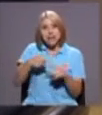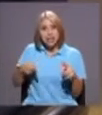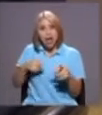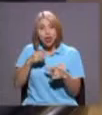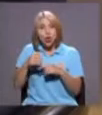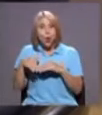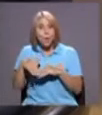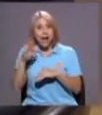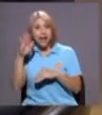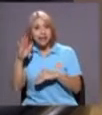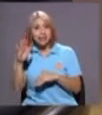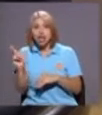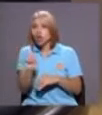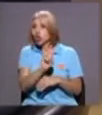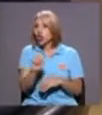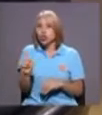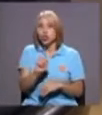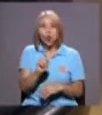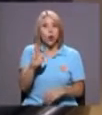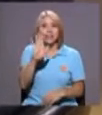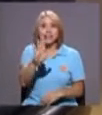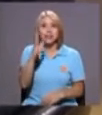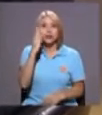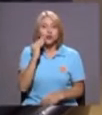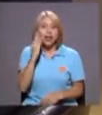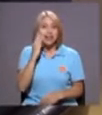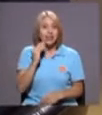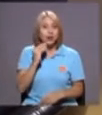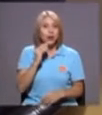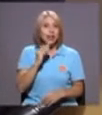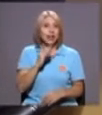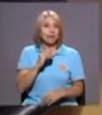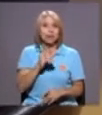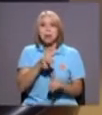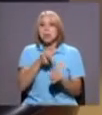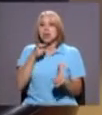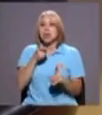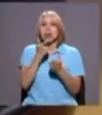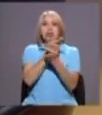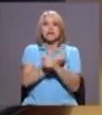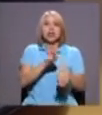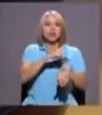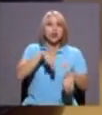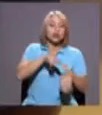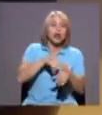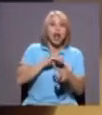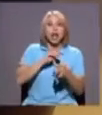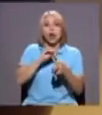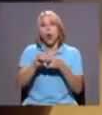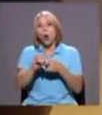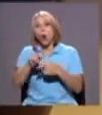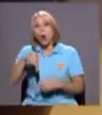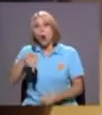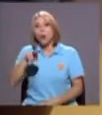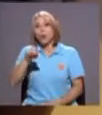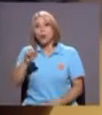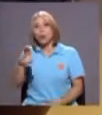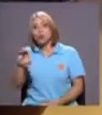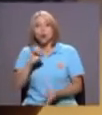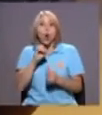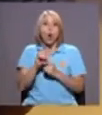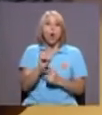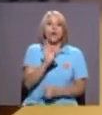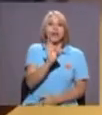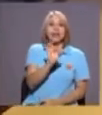no viene de la trayectoria dentro de su partido, viene de Liberación Nacional, viene de la Unidad Social Cristiana, viene del Frente Amplio,